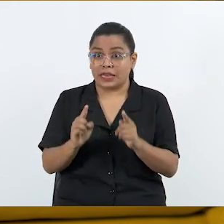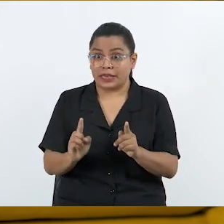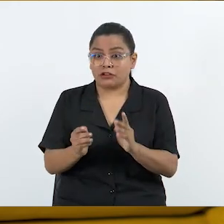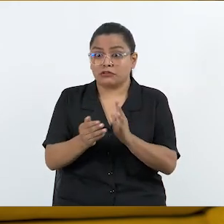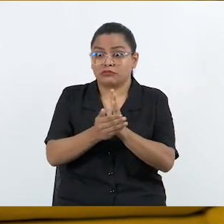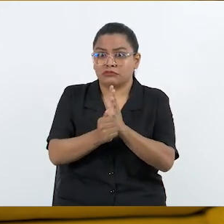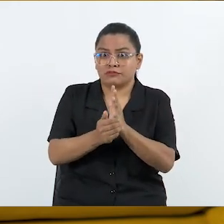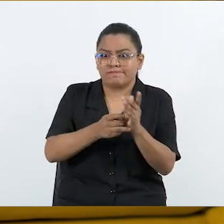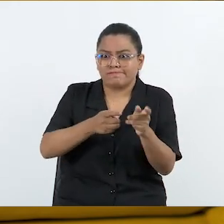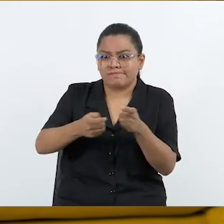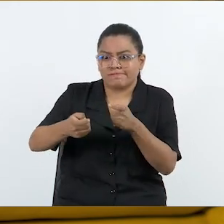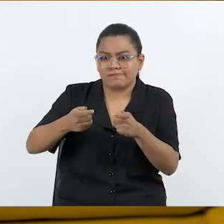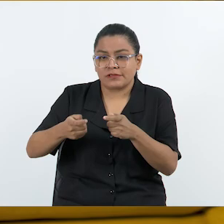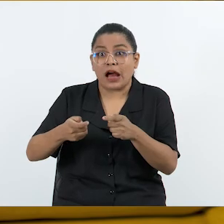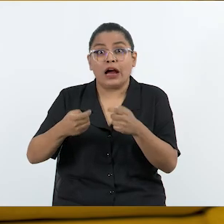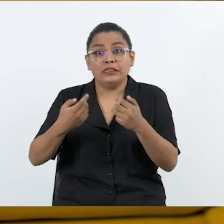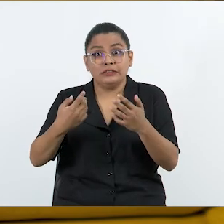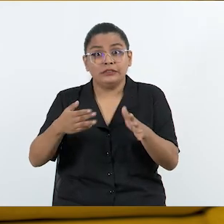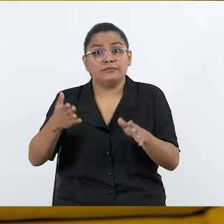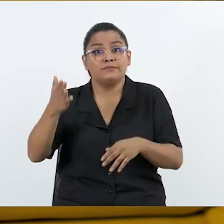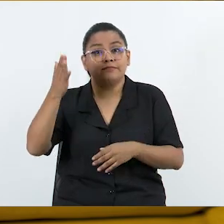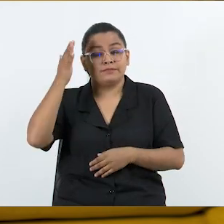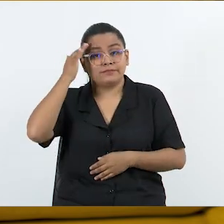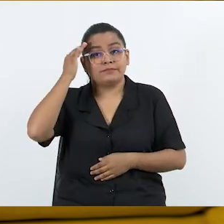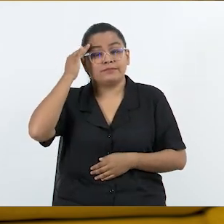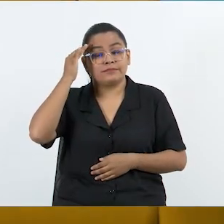al dominio de este puede observar.